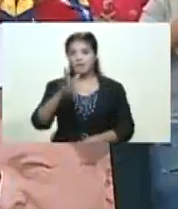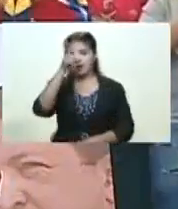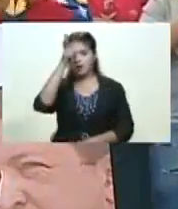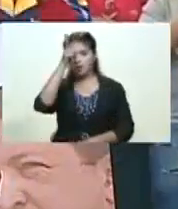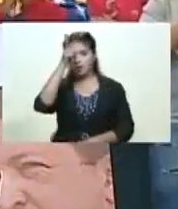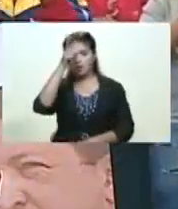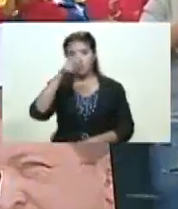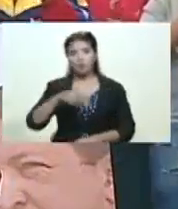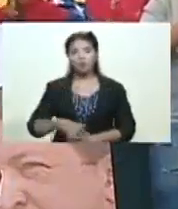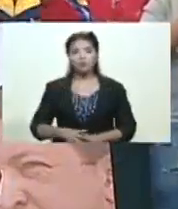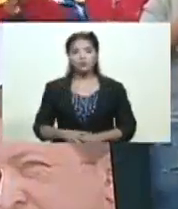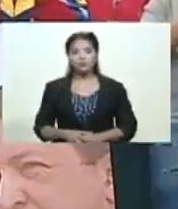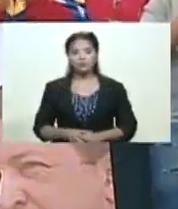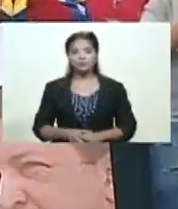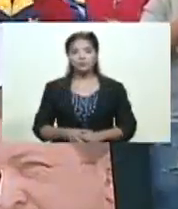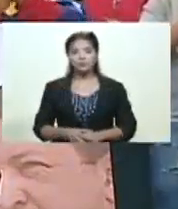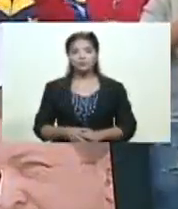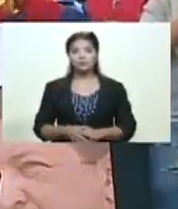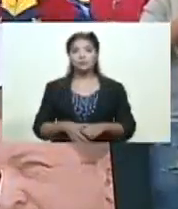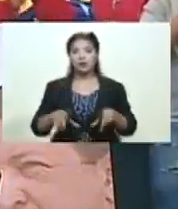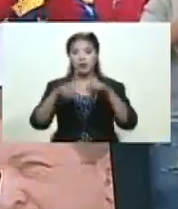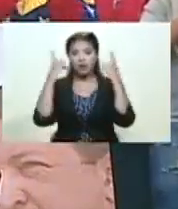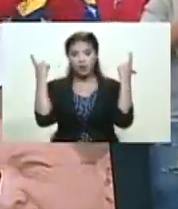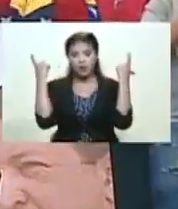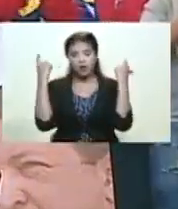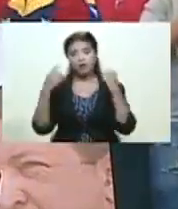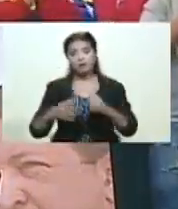Falcón, en La Guaira,